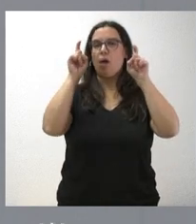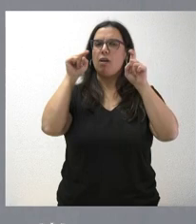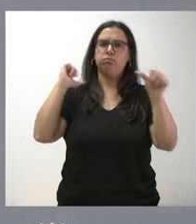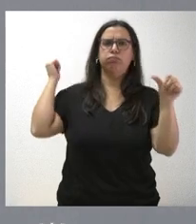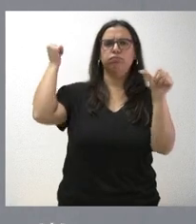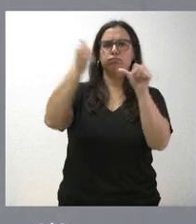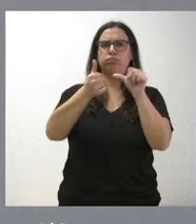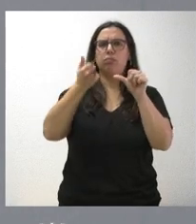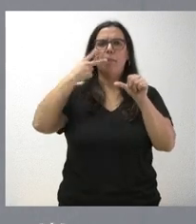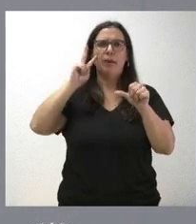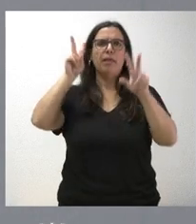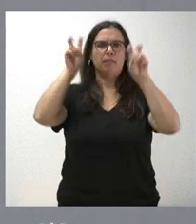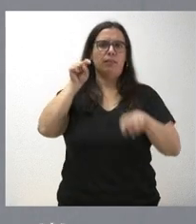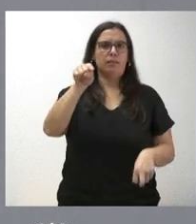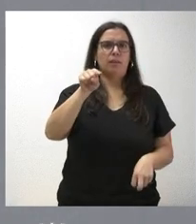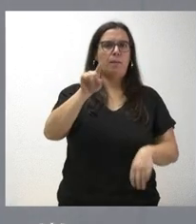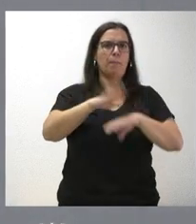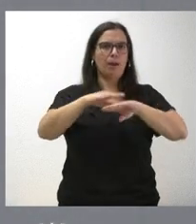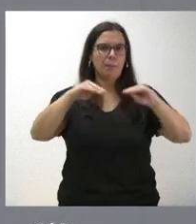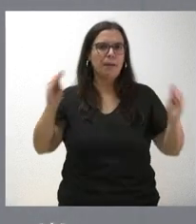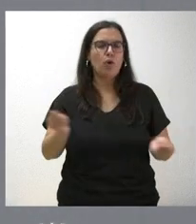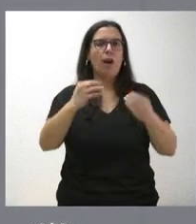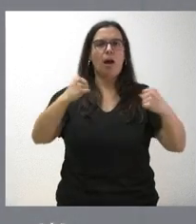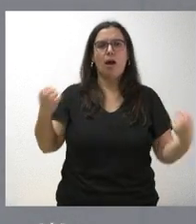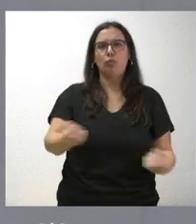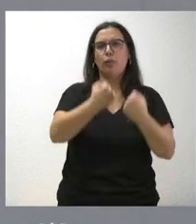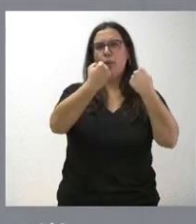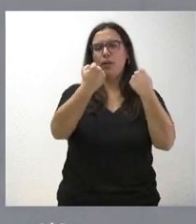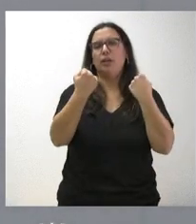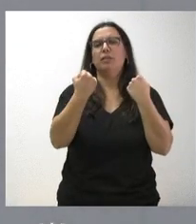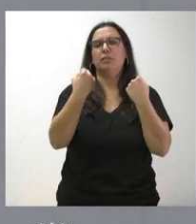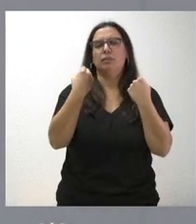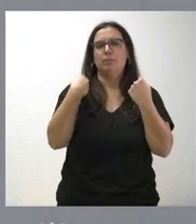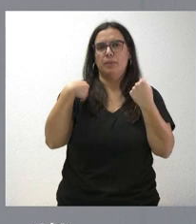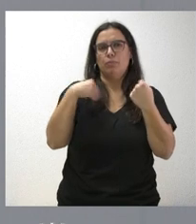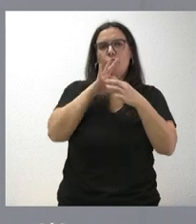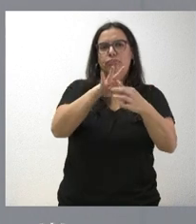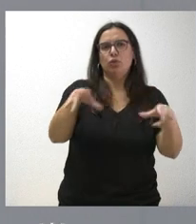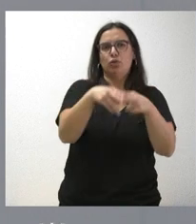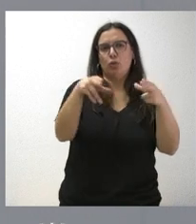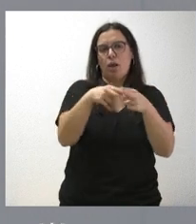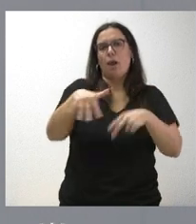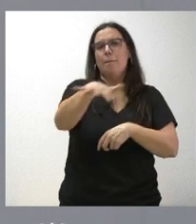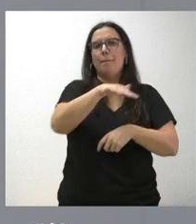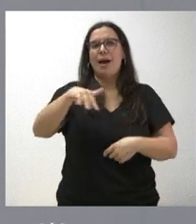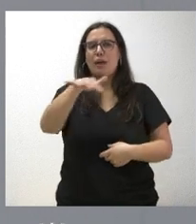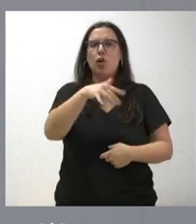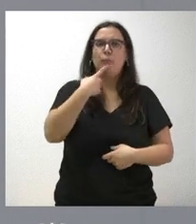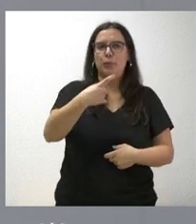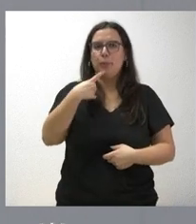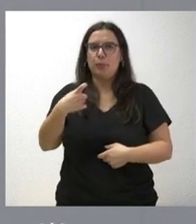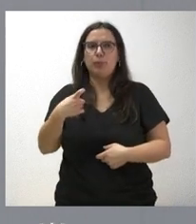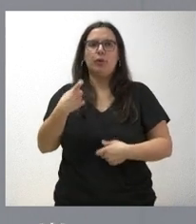experiencia en la materia de Mejora y actuaciones desde el punto de vista social en barrios con dificultades